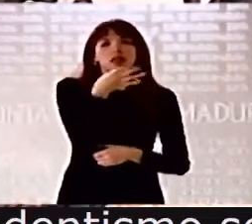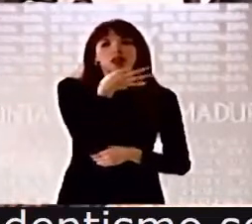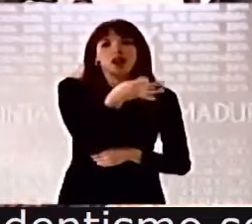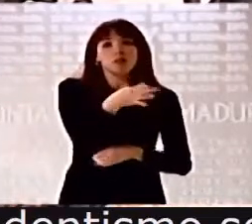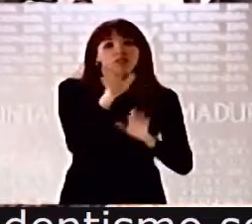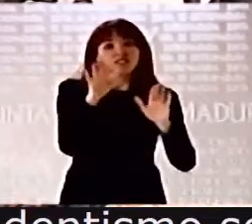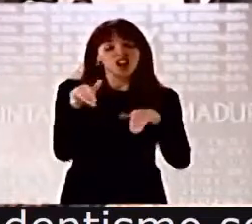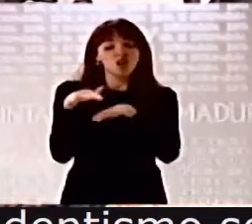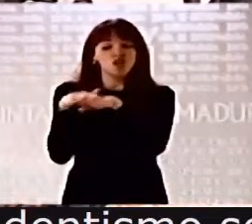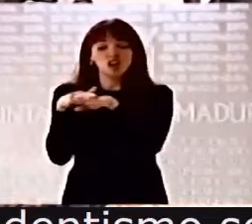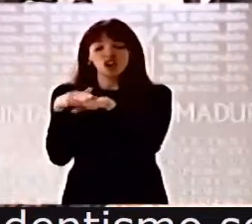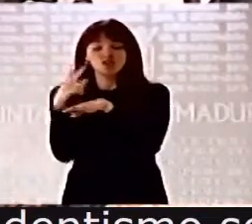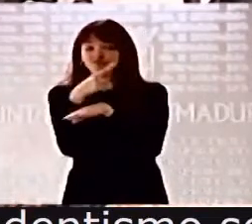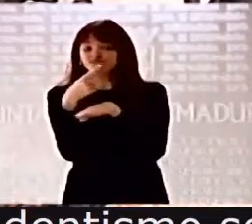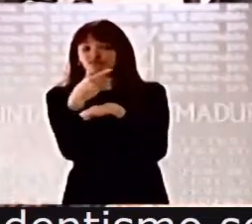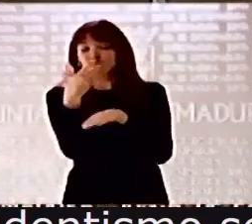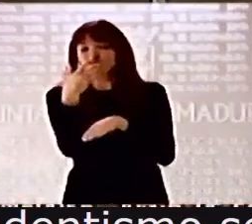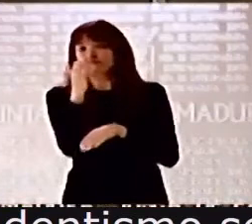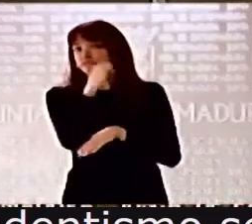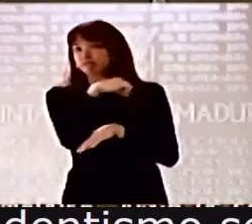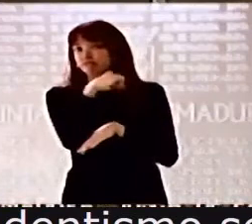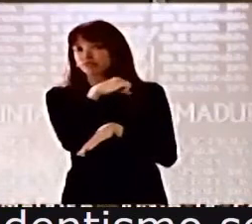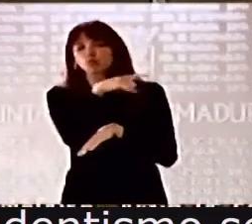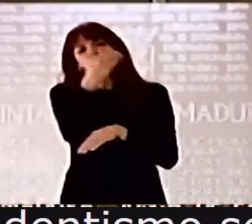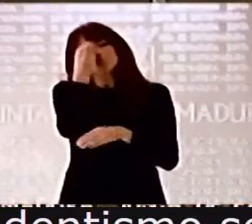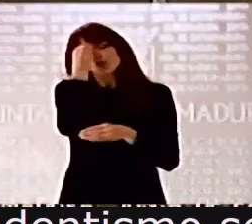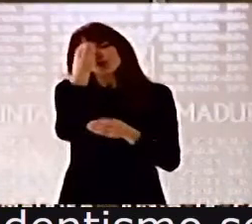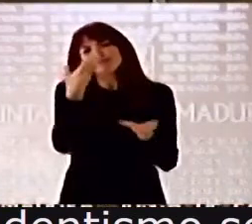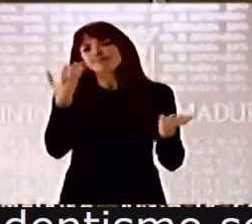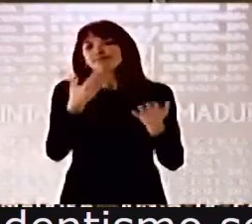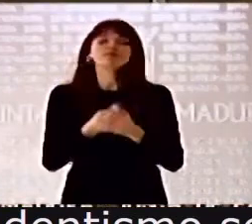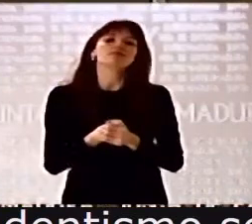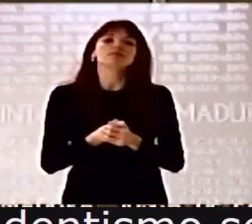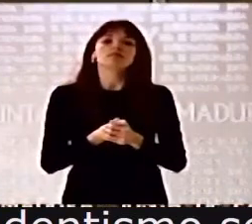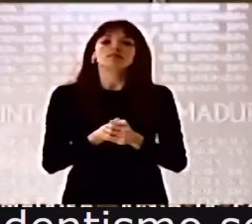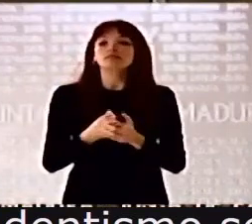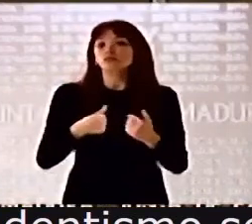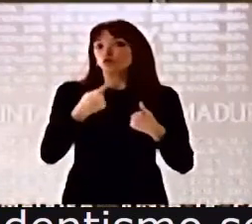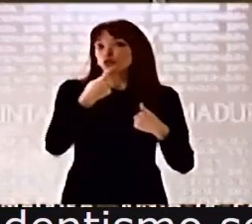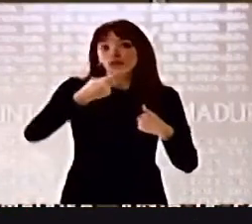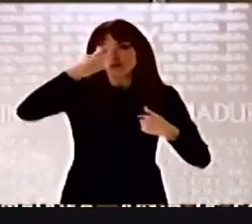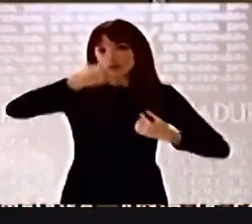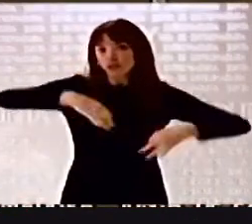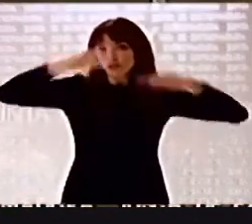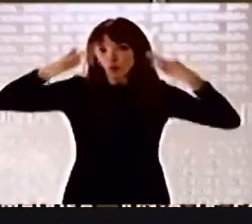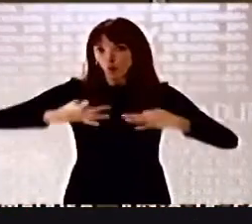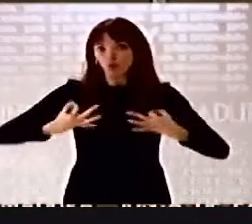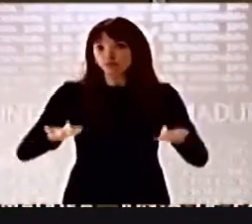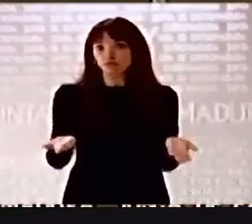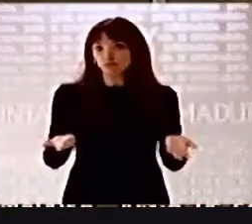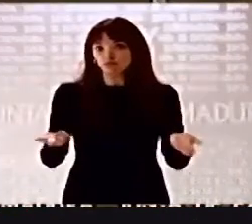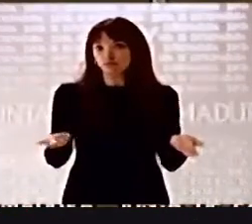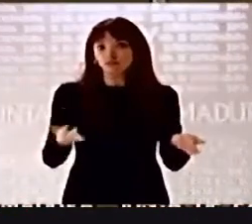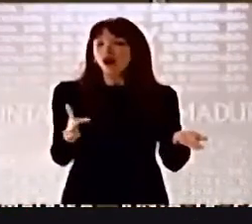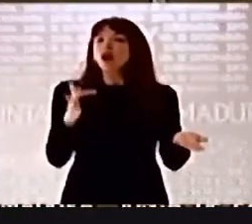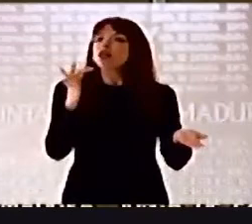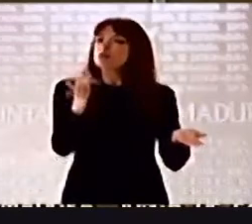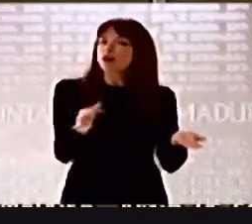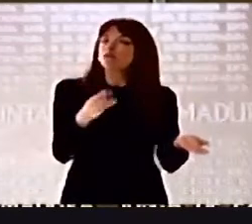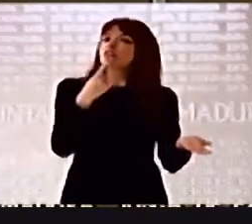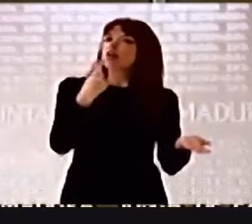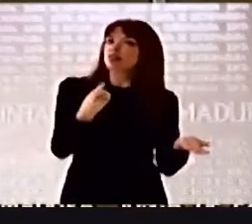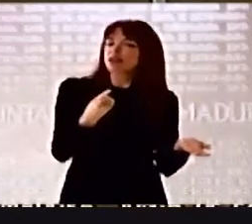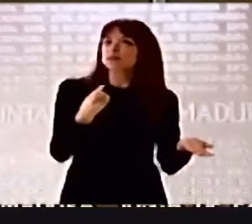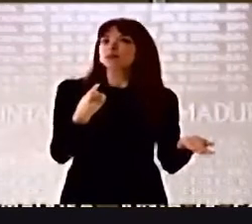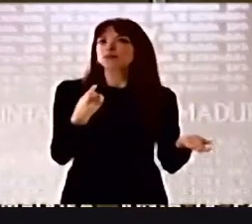caso. ¿Cómo lo ve usted? Yo digo aquello de lo que estoy absolutamente convencido. Y además lo voy a decir incluso después de que